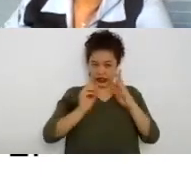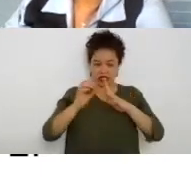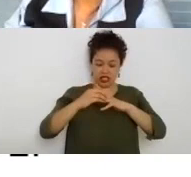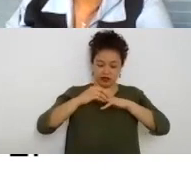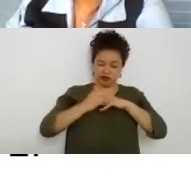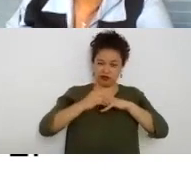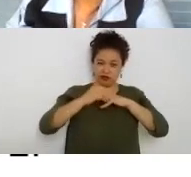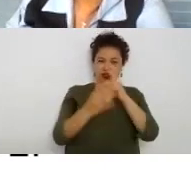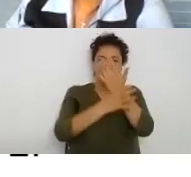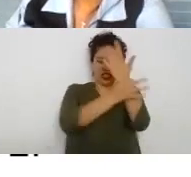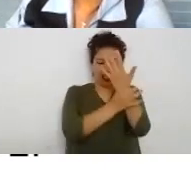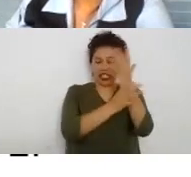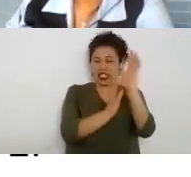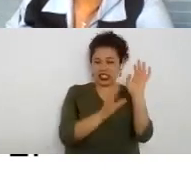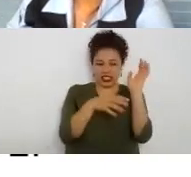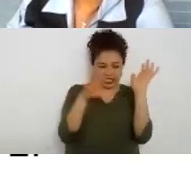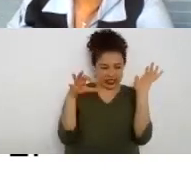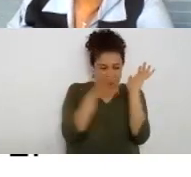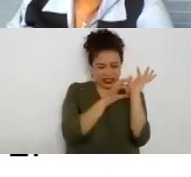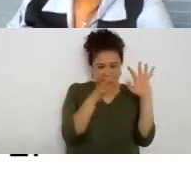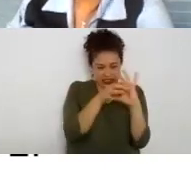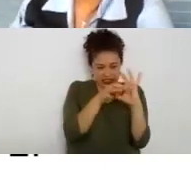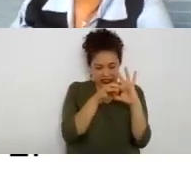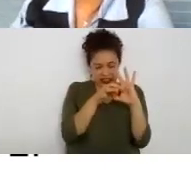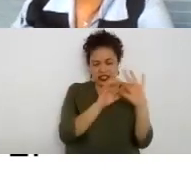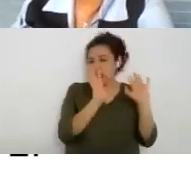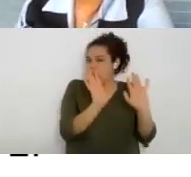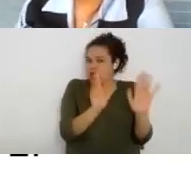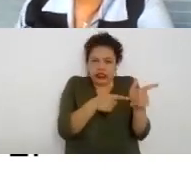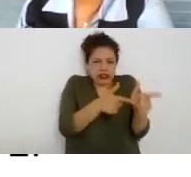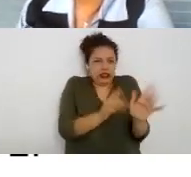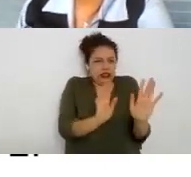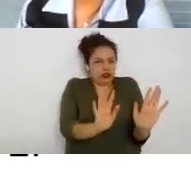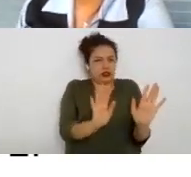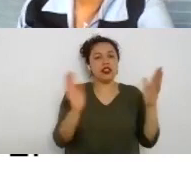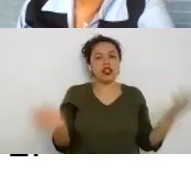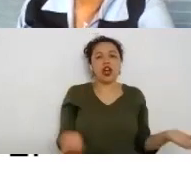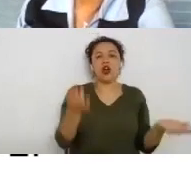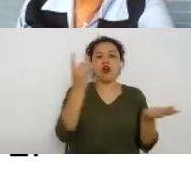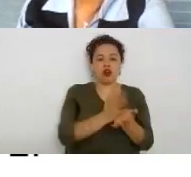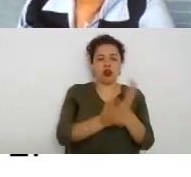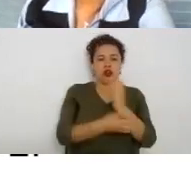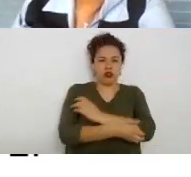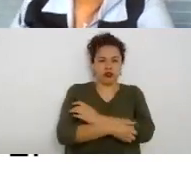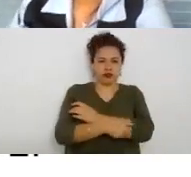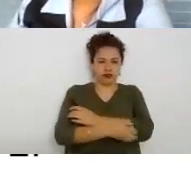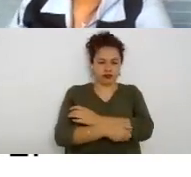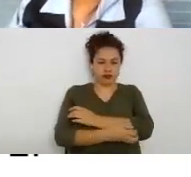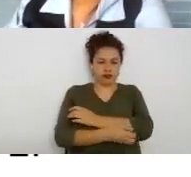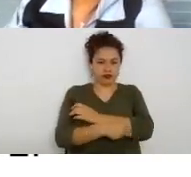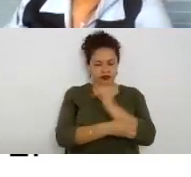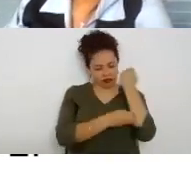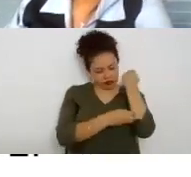una cadena, una pulsera, lo que sea, veo que ya está pegado a la piel, lo dejo ahí, ¿de acuerdo? Simplemente continúo con